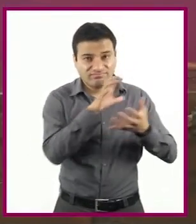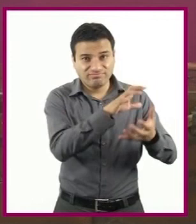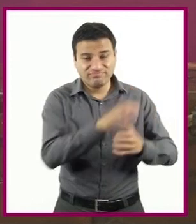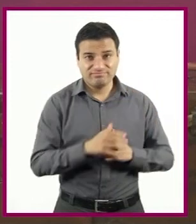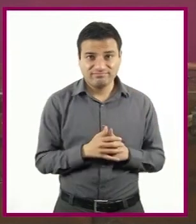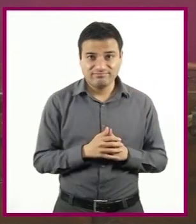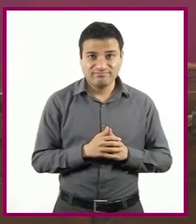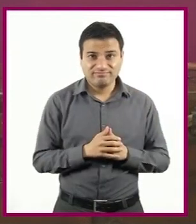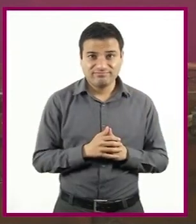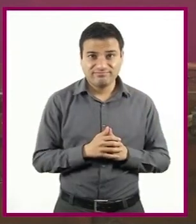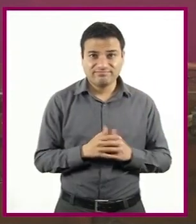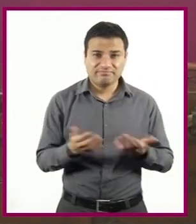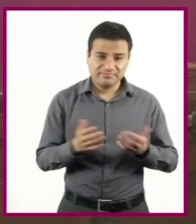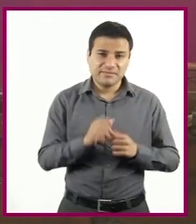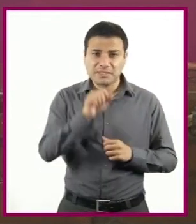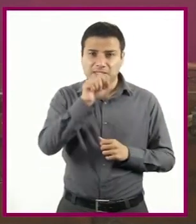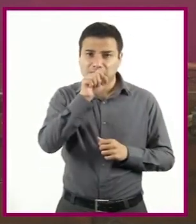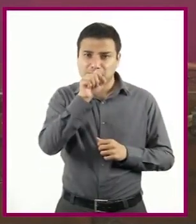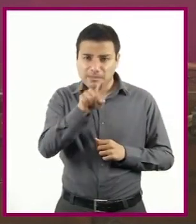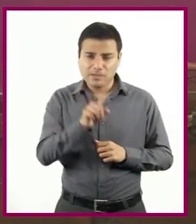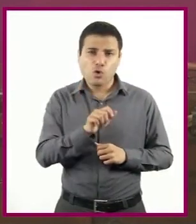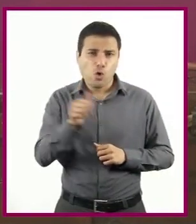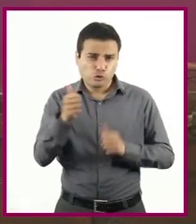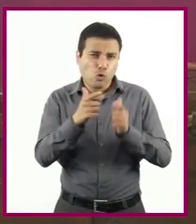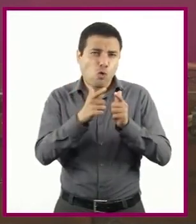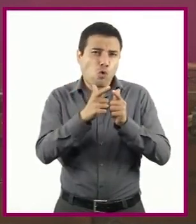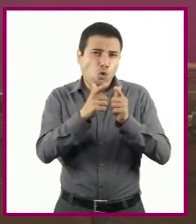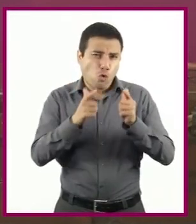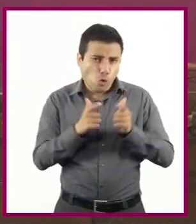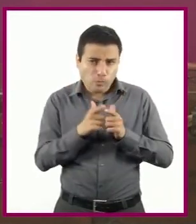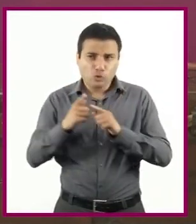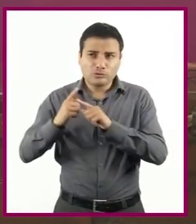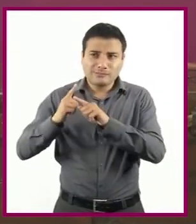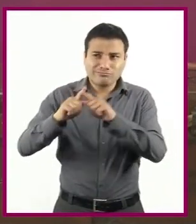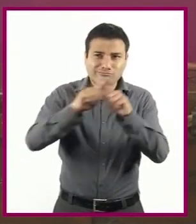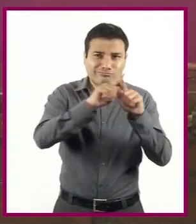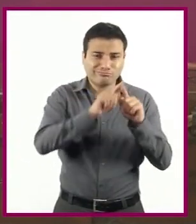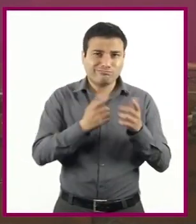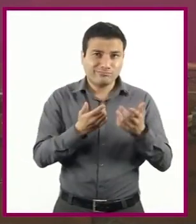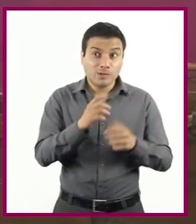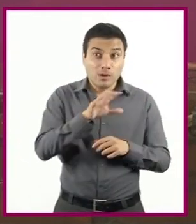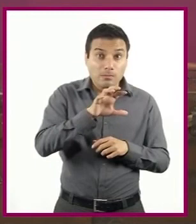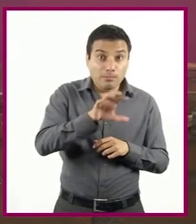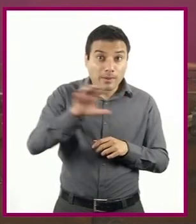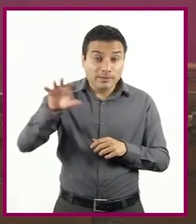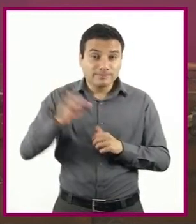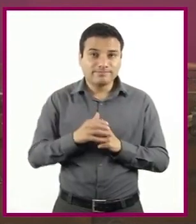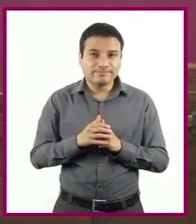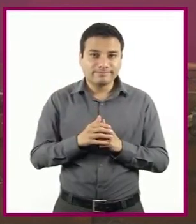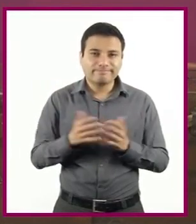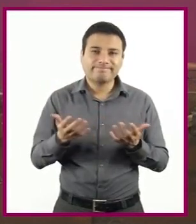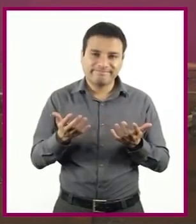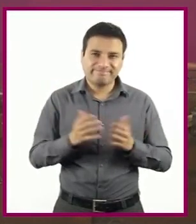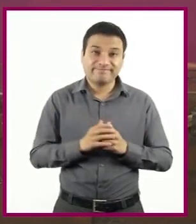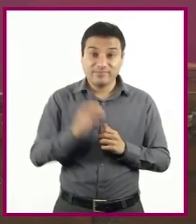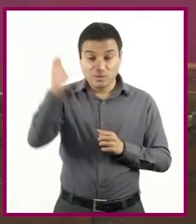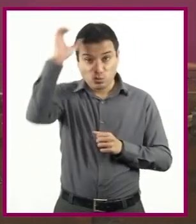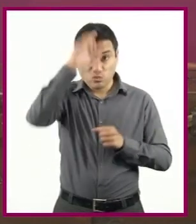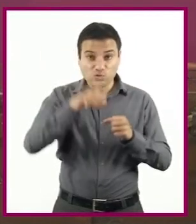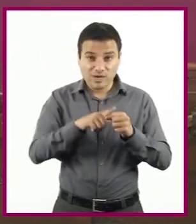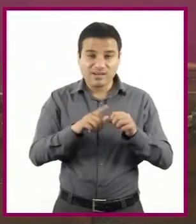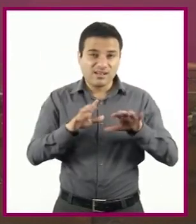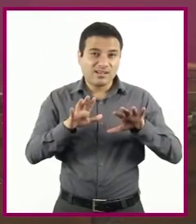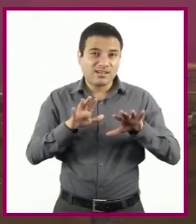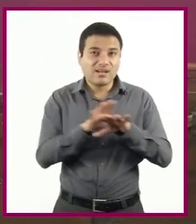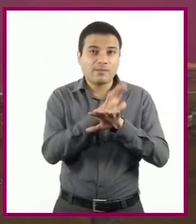Igual que el resto de las culturas mesoamericanas del posclásico tardío, se someterían a un cambio cultural debido